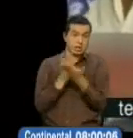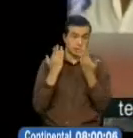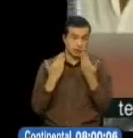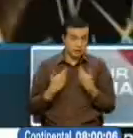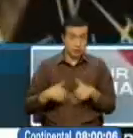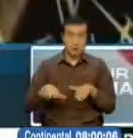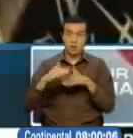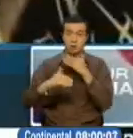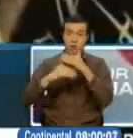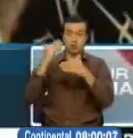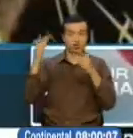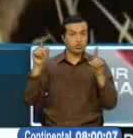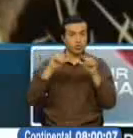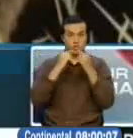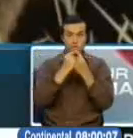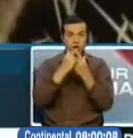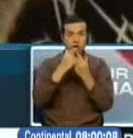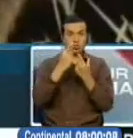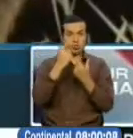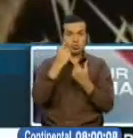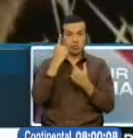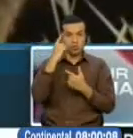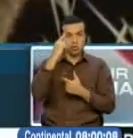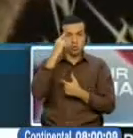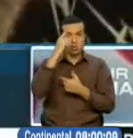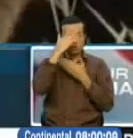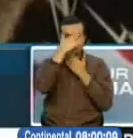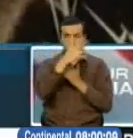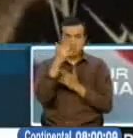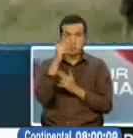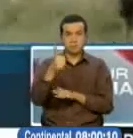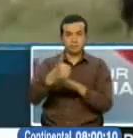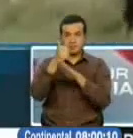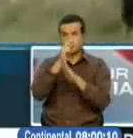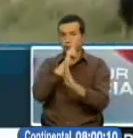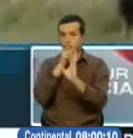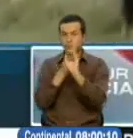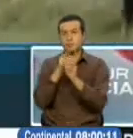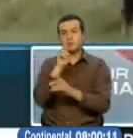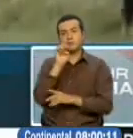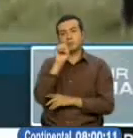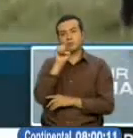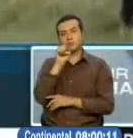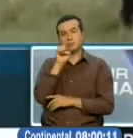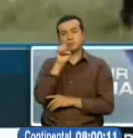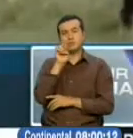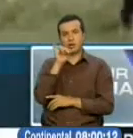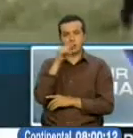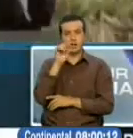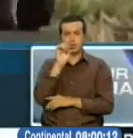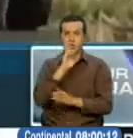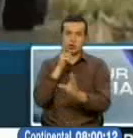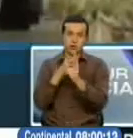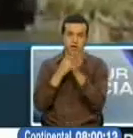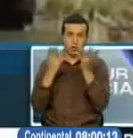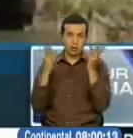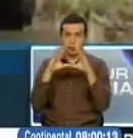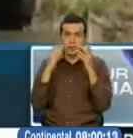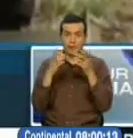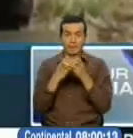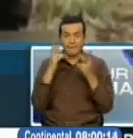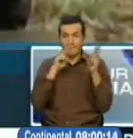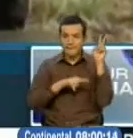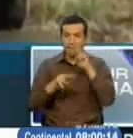de desarme de esa guerrilla y que contará con la presencia del líder de esa organización, Rodrigo Londoño alias Timochenko. La misión